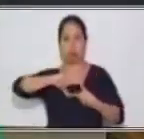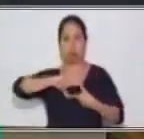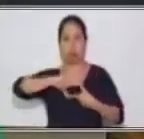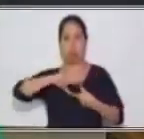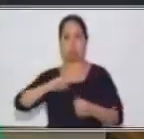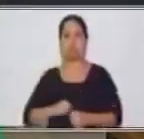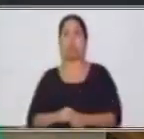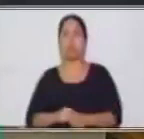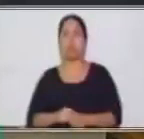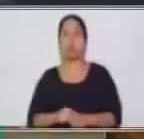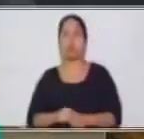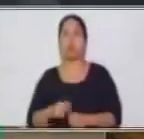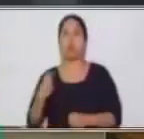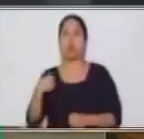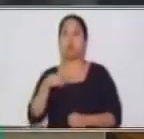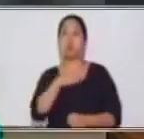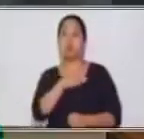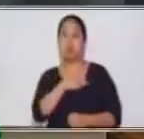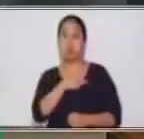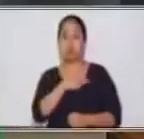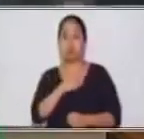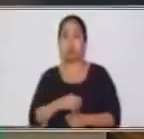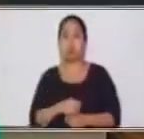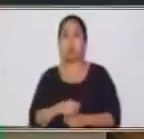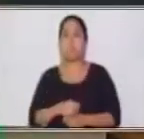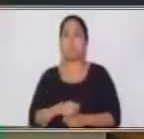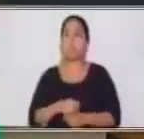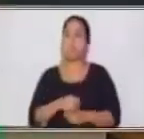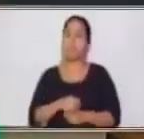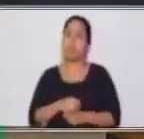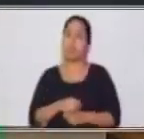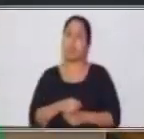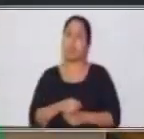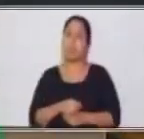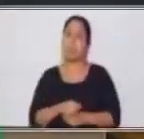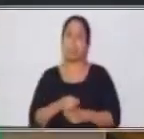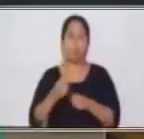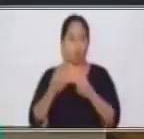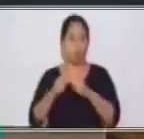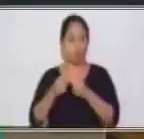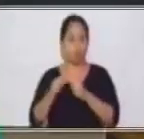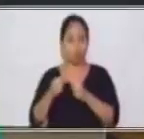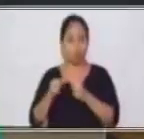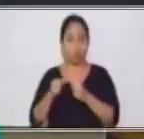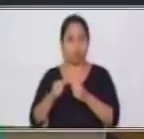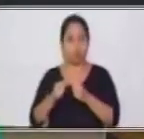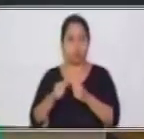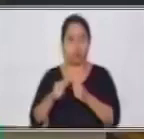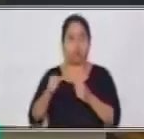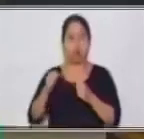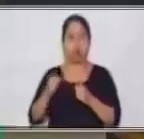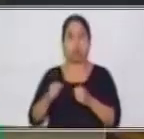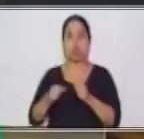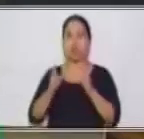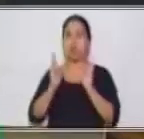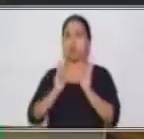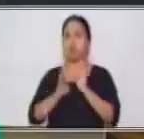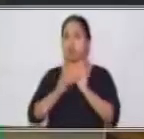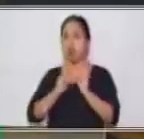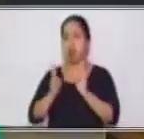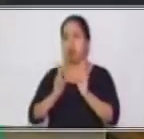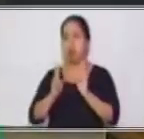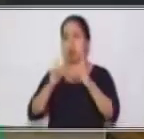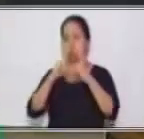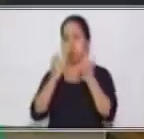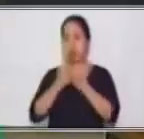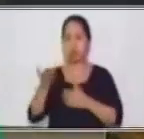nosotros vamos a establecer, como hemos dicho en programas anteriores, que tenemos una serie